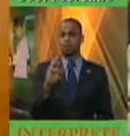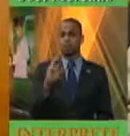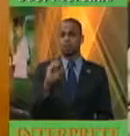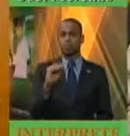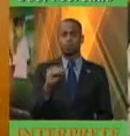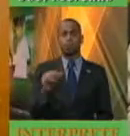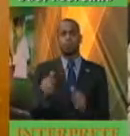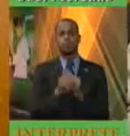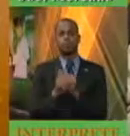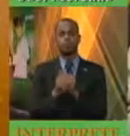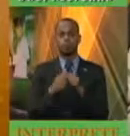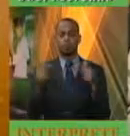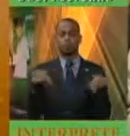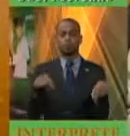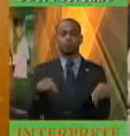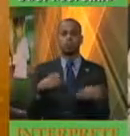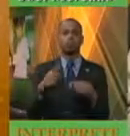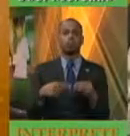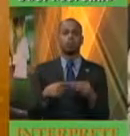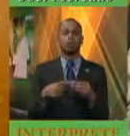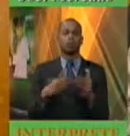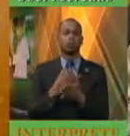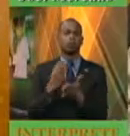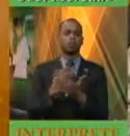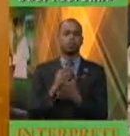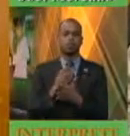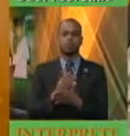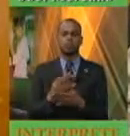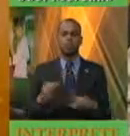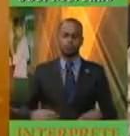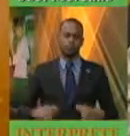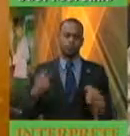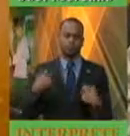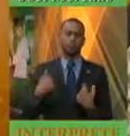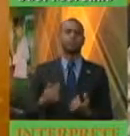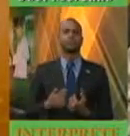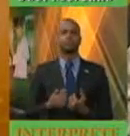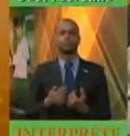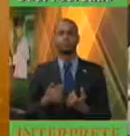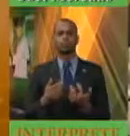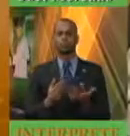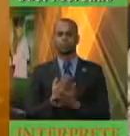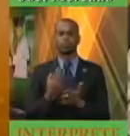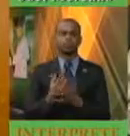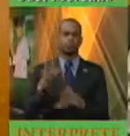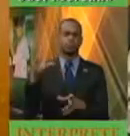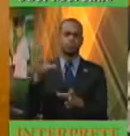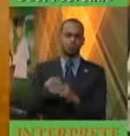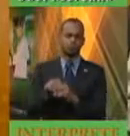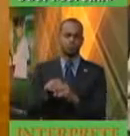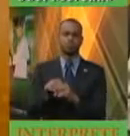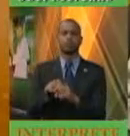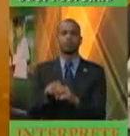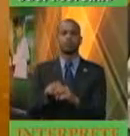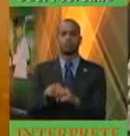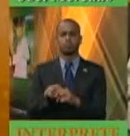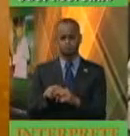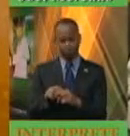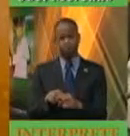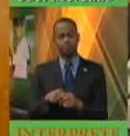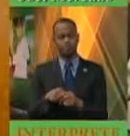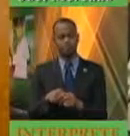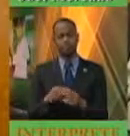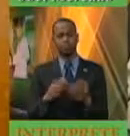estar aquí con nosotros, pues hablando sobre derechos, derechos humanos, derechos de inclusión, derechos de